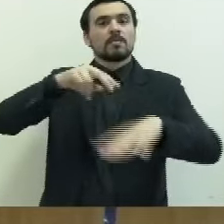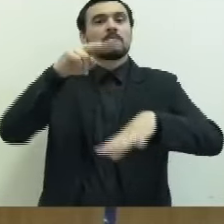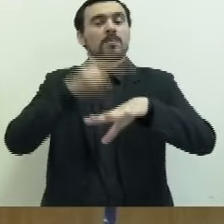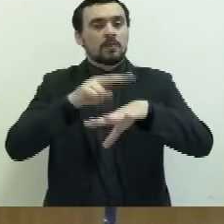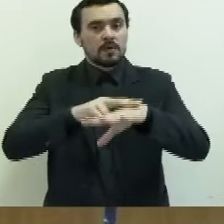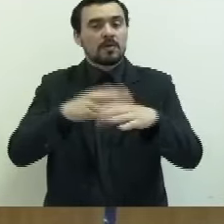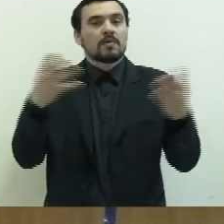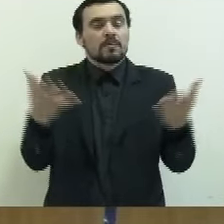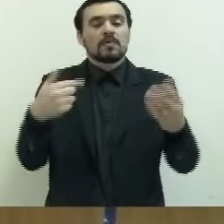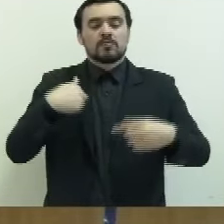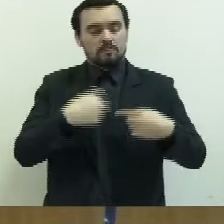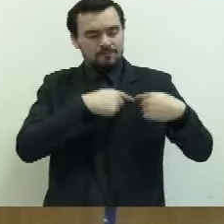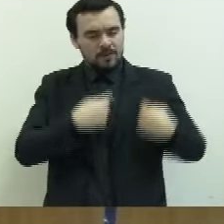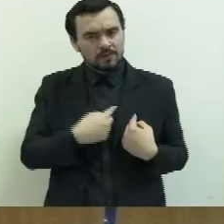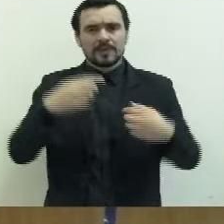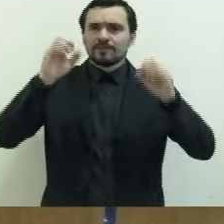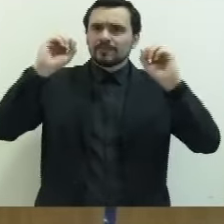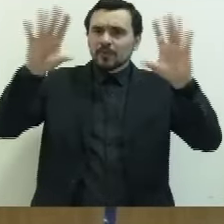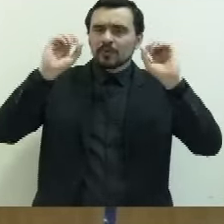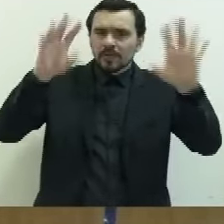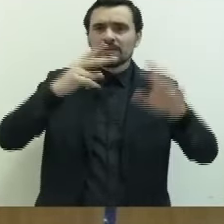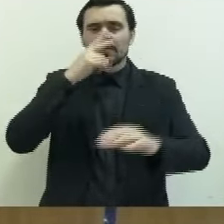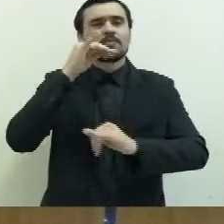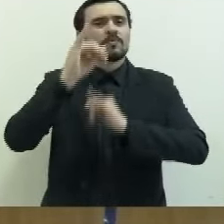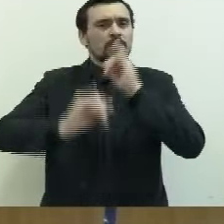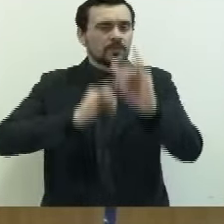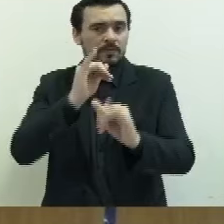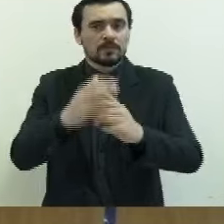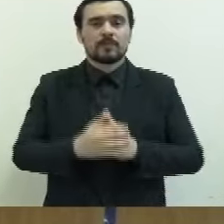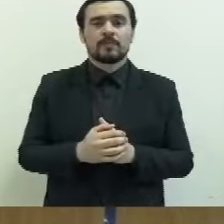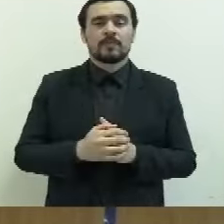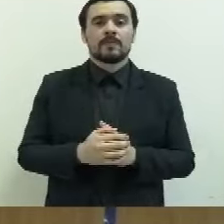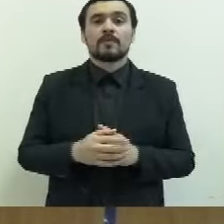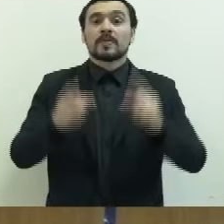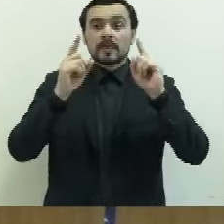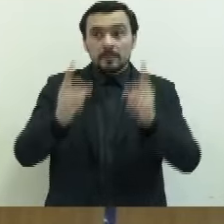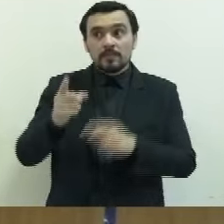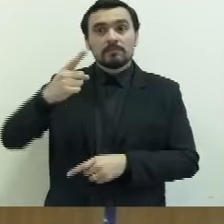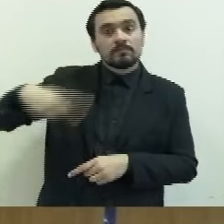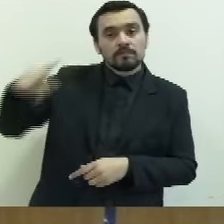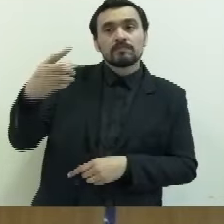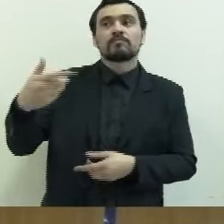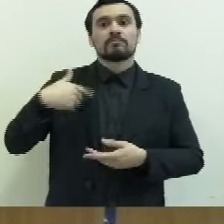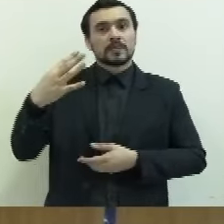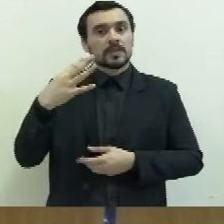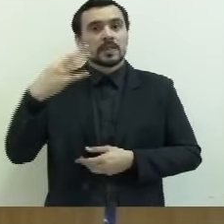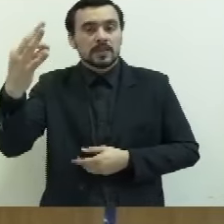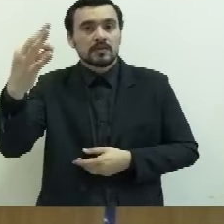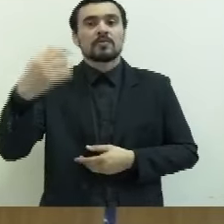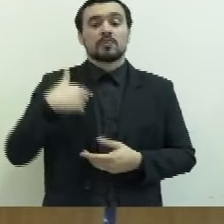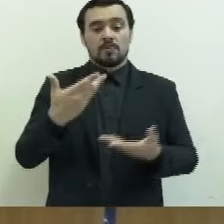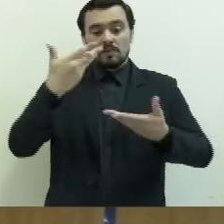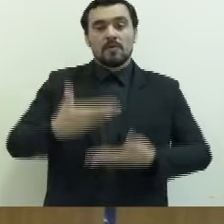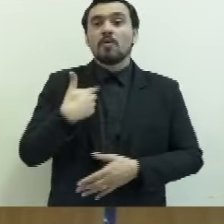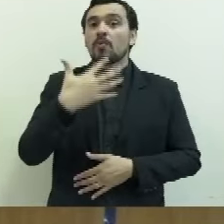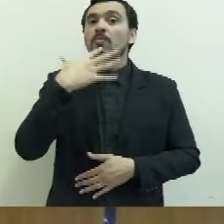corazón rebosando de alegría y orgullo. No es para menos. Mis conciudadanos me han honrado con lo que es, en mi opinión,